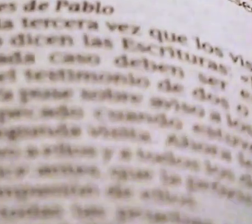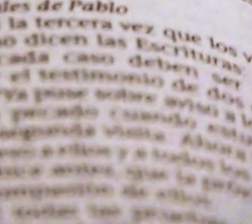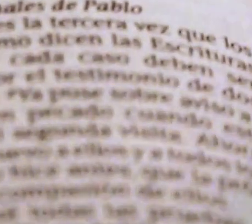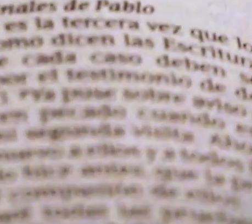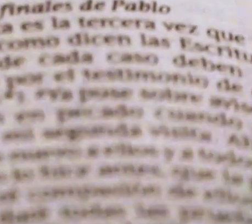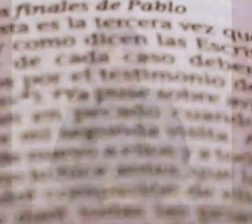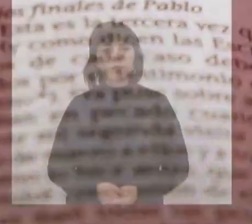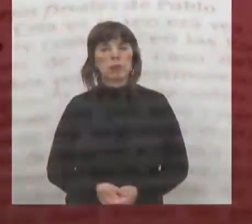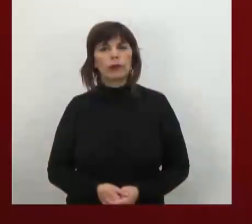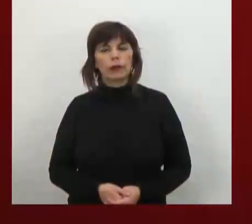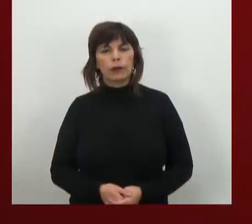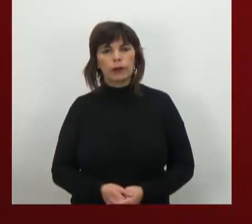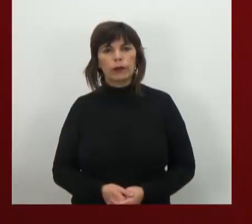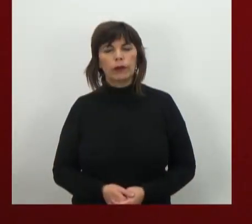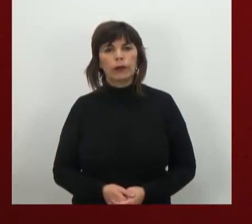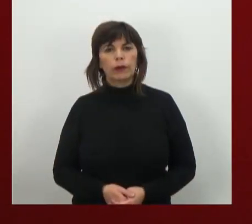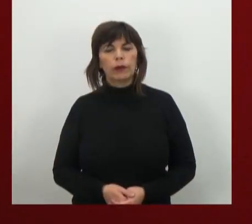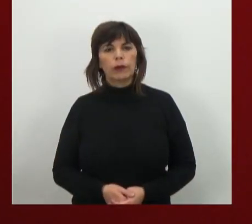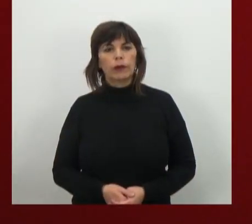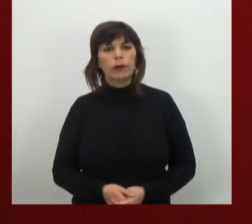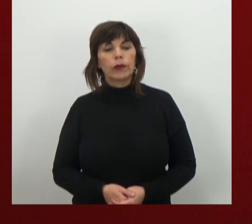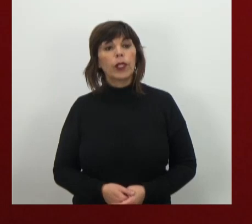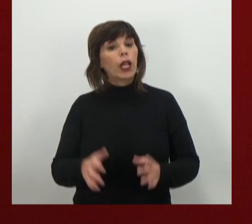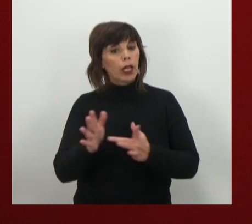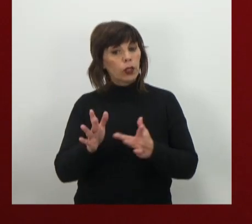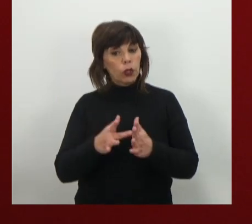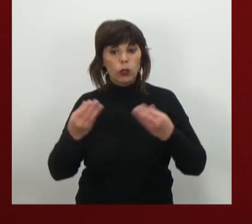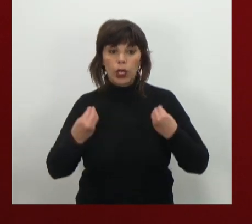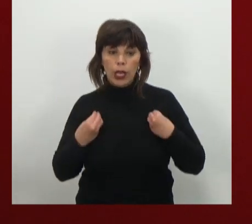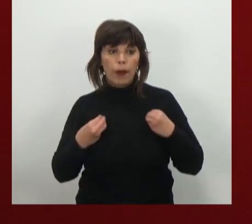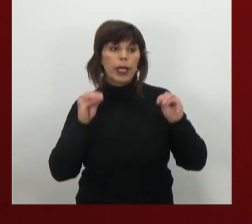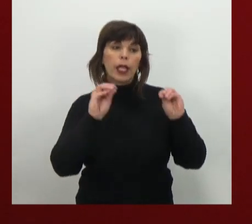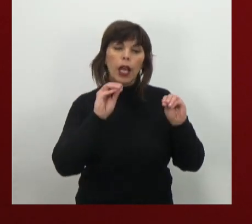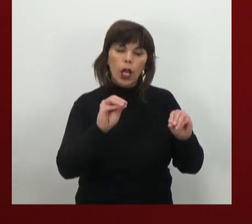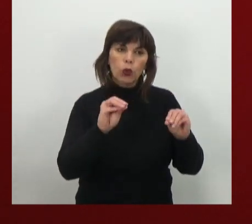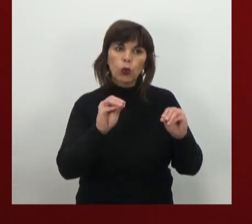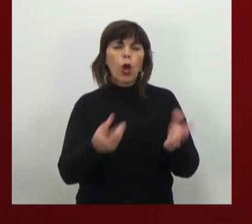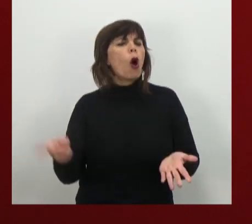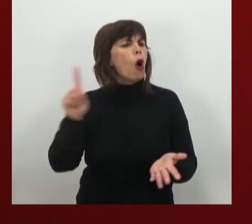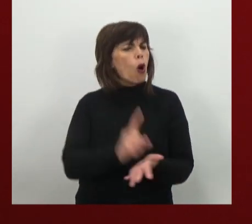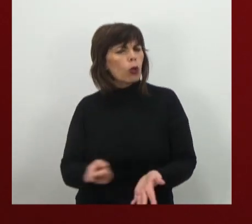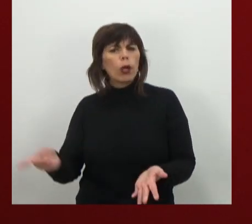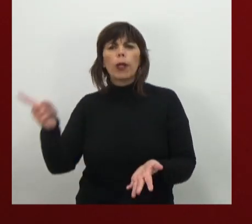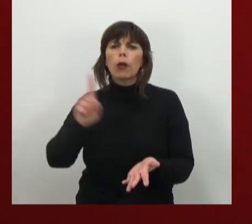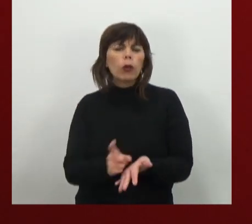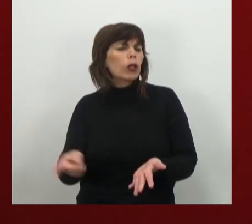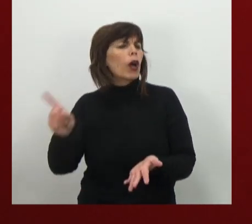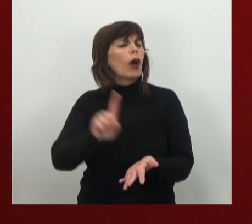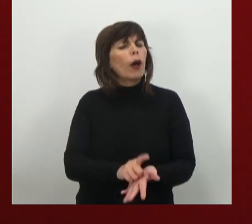Una y otra vez en la vida del Señor Jesucristo, en su ministerio, podemos